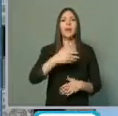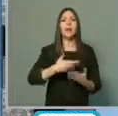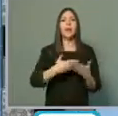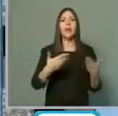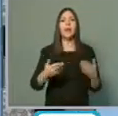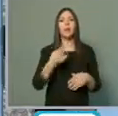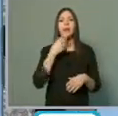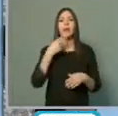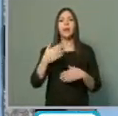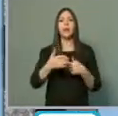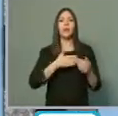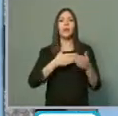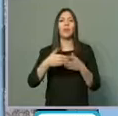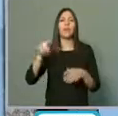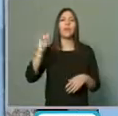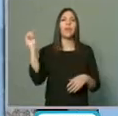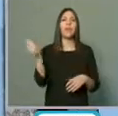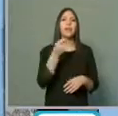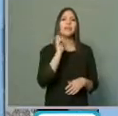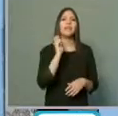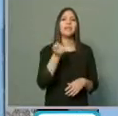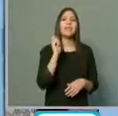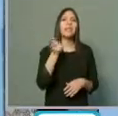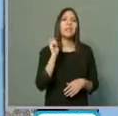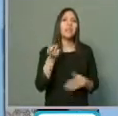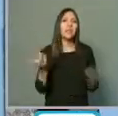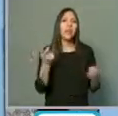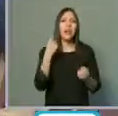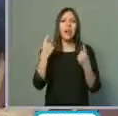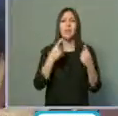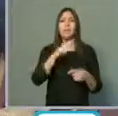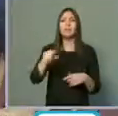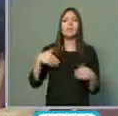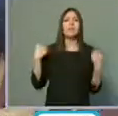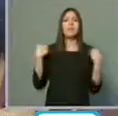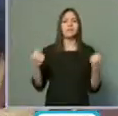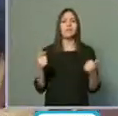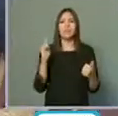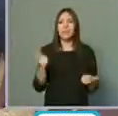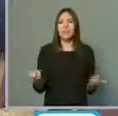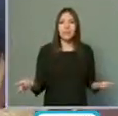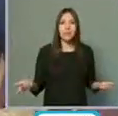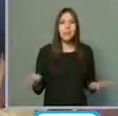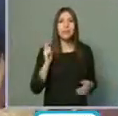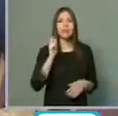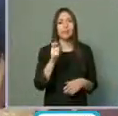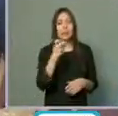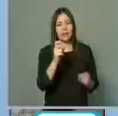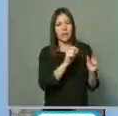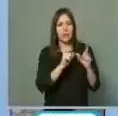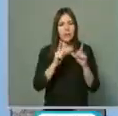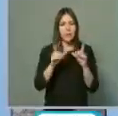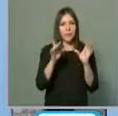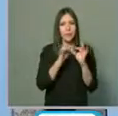tecnología, ¿no? En la era digital. Y que los papás no te pueden explicar a veces. No, yo no tengo idea, ¿no? Ajá. Esto de